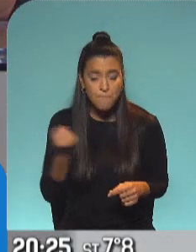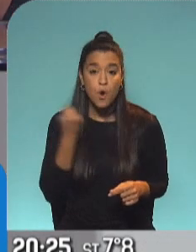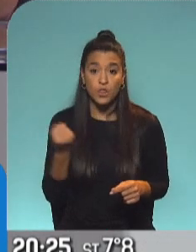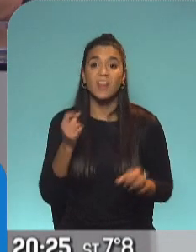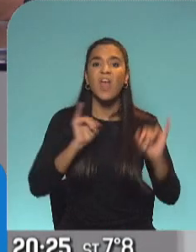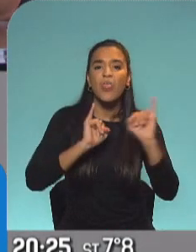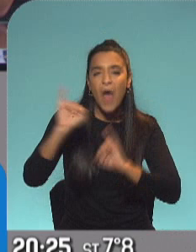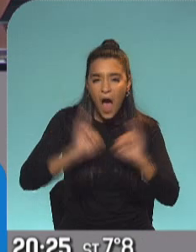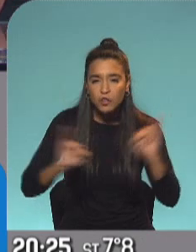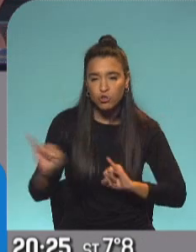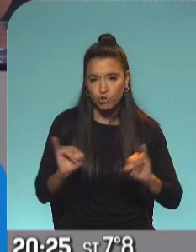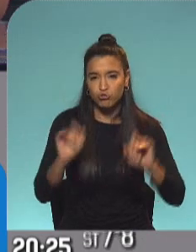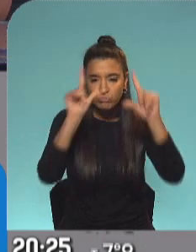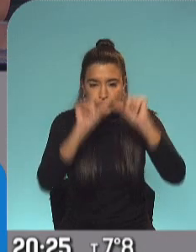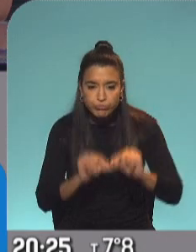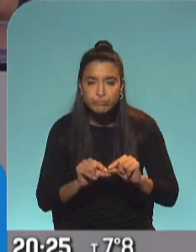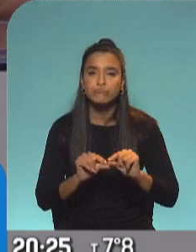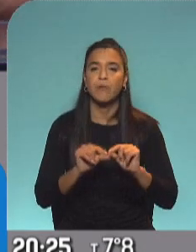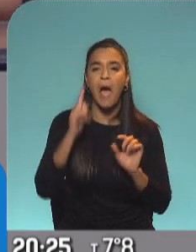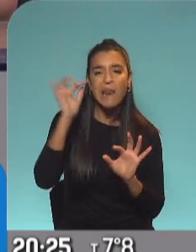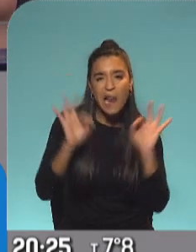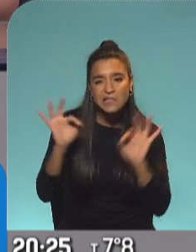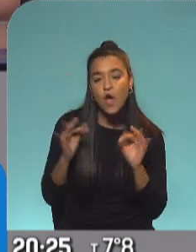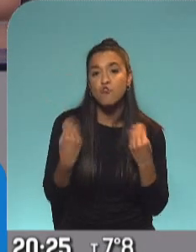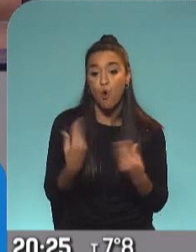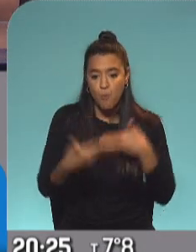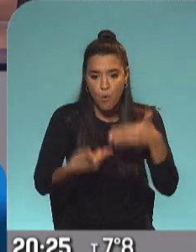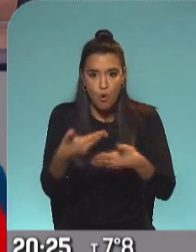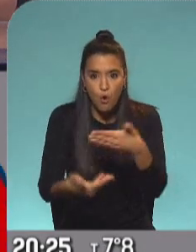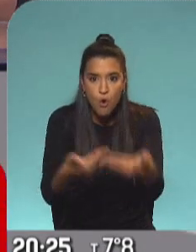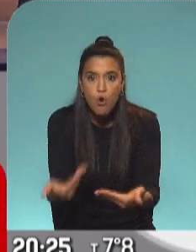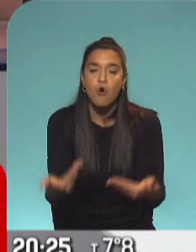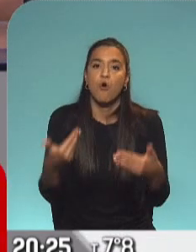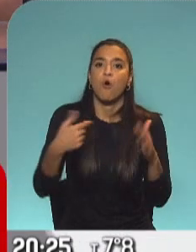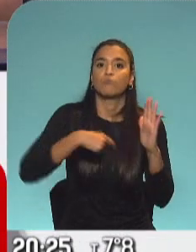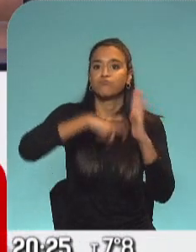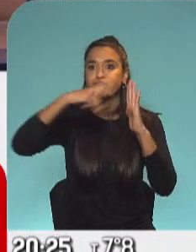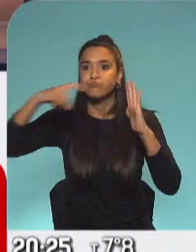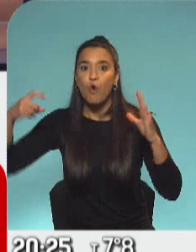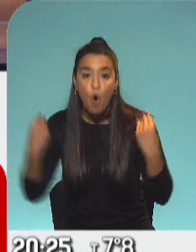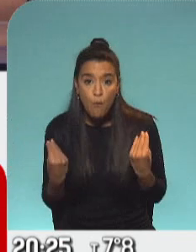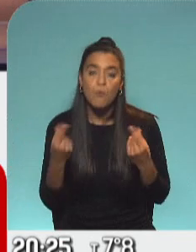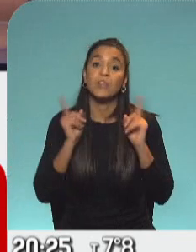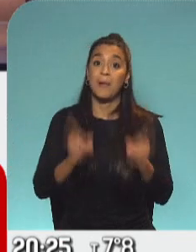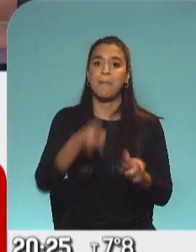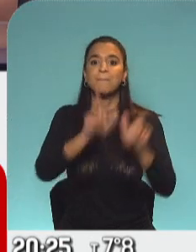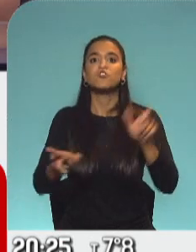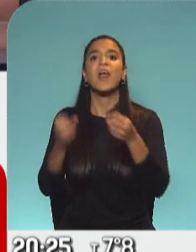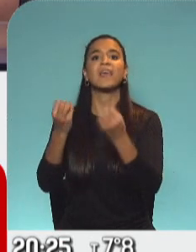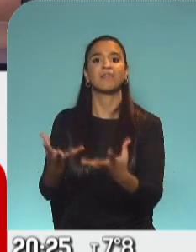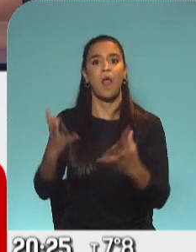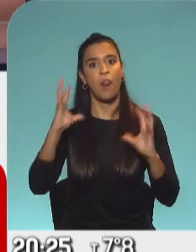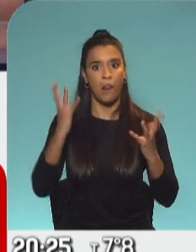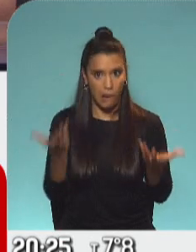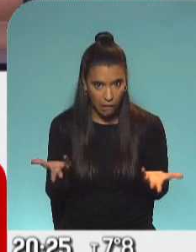de los datos duros y de analizar cómo evolucionan los casos, cómo evoluciona la curva, el humor social. Y había dicho el fin de semana el